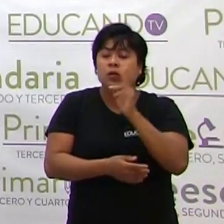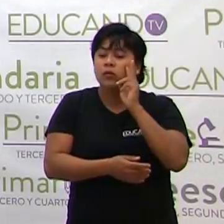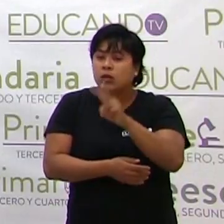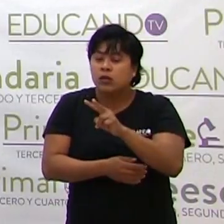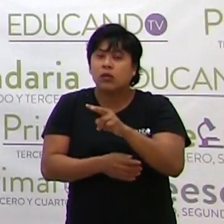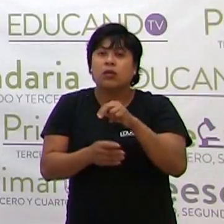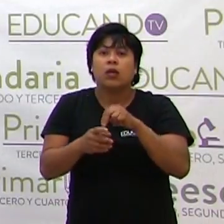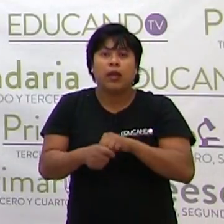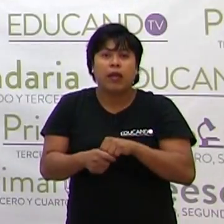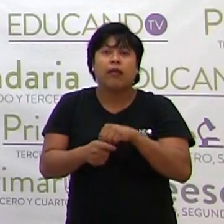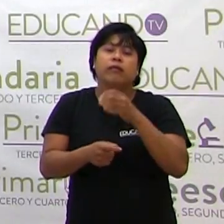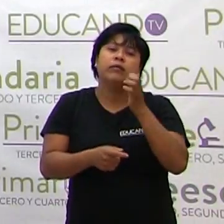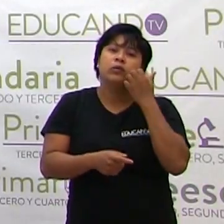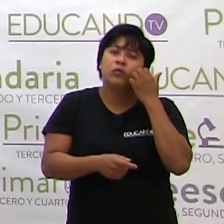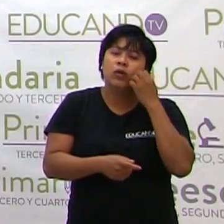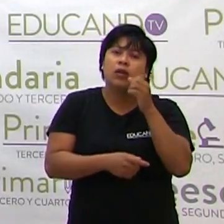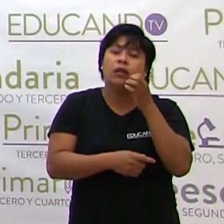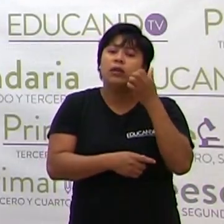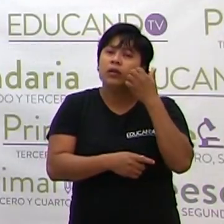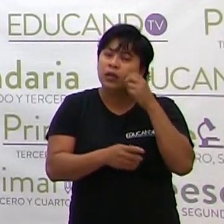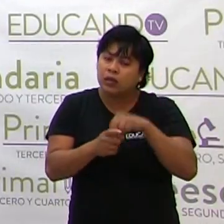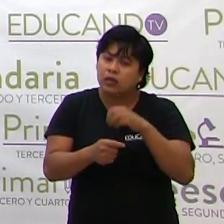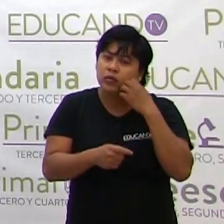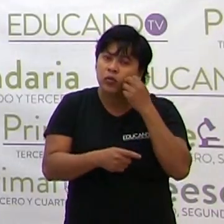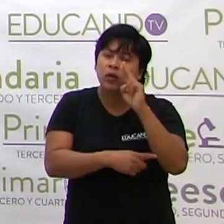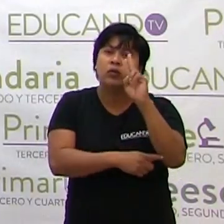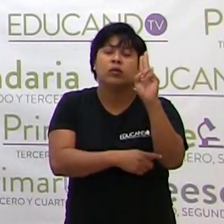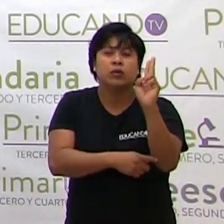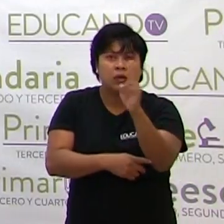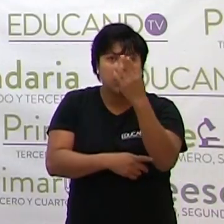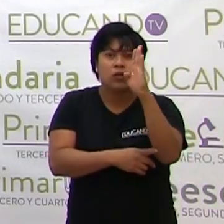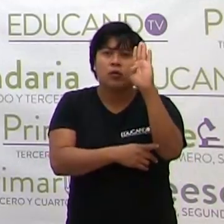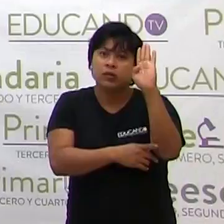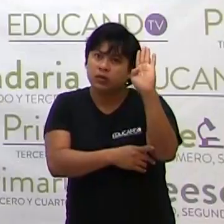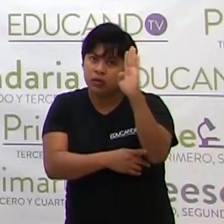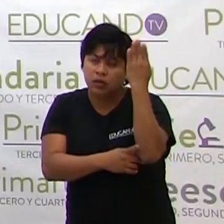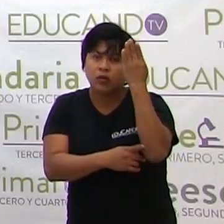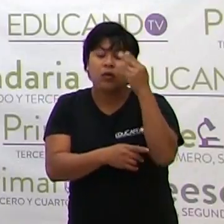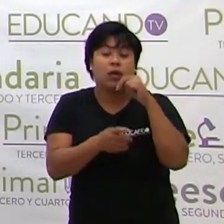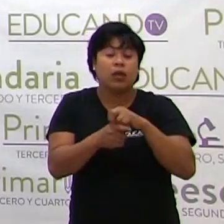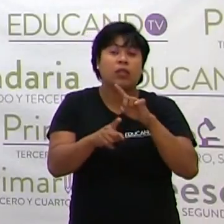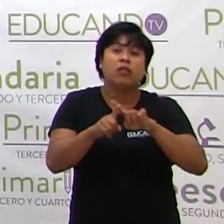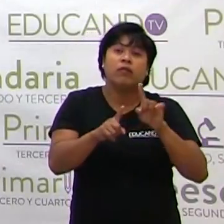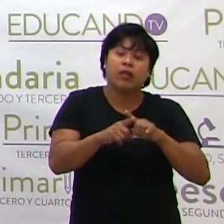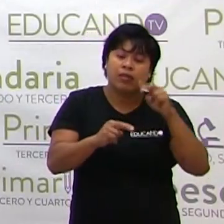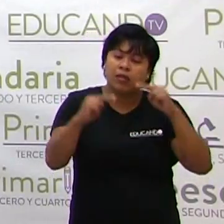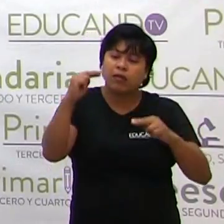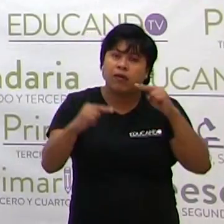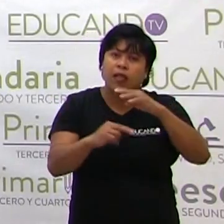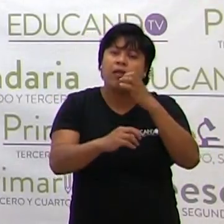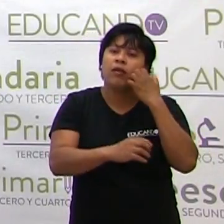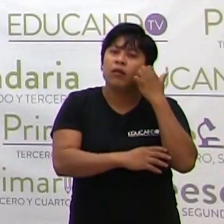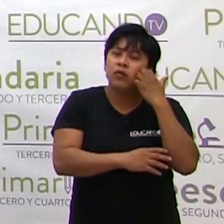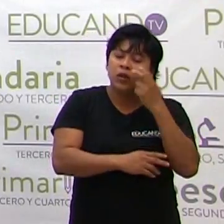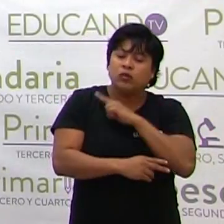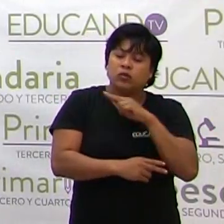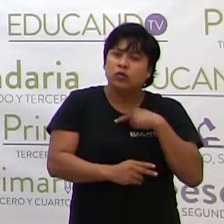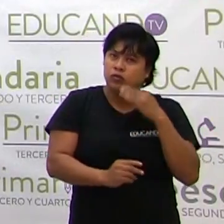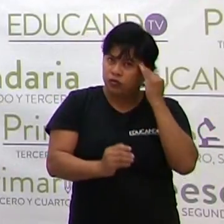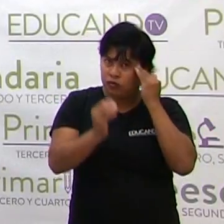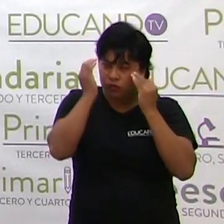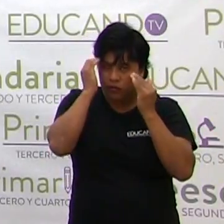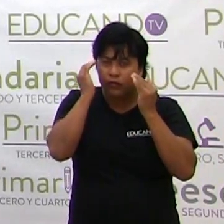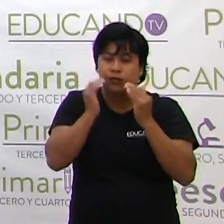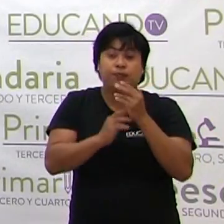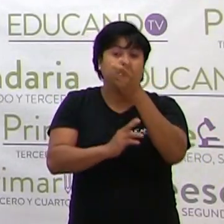en instituciones públicas, como son las escuelas, en universidades, en bachilleratos, en todos los niveles educativos que nosotros conocemos.